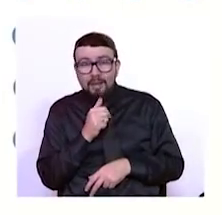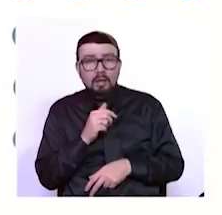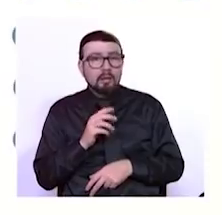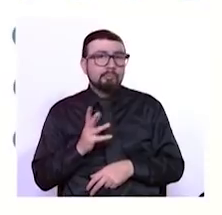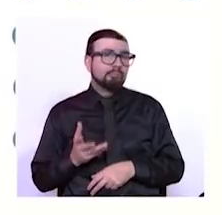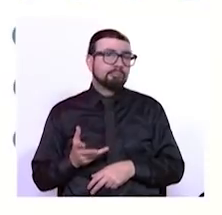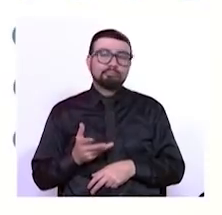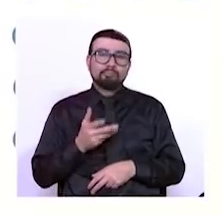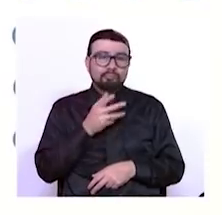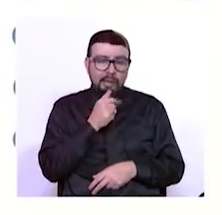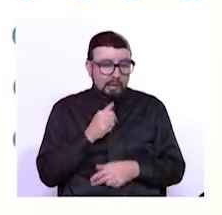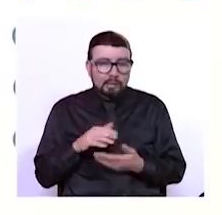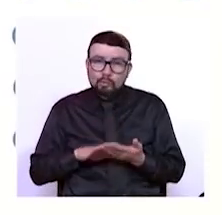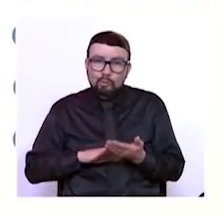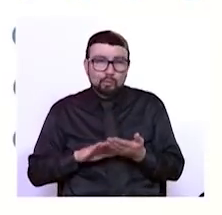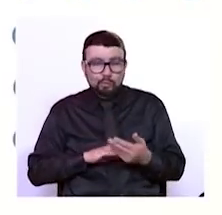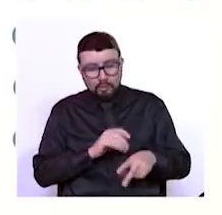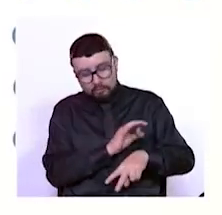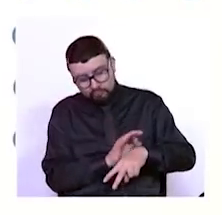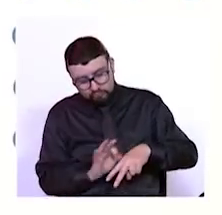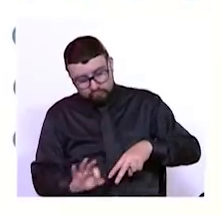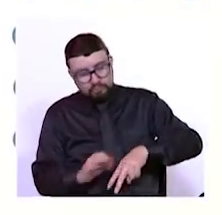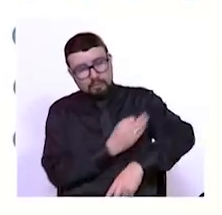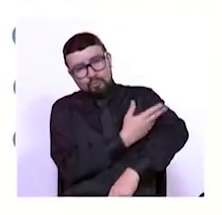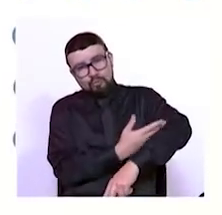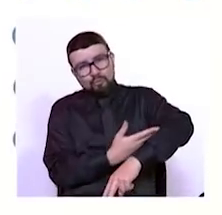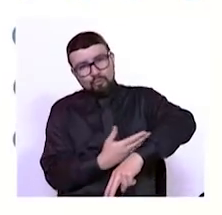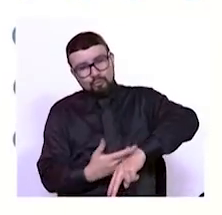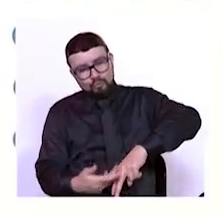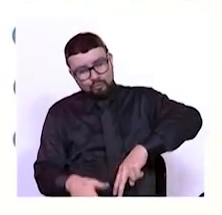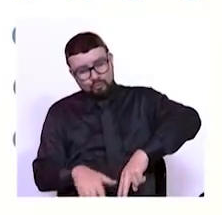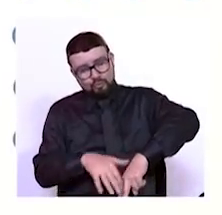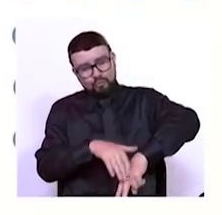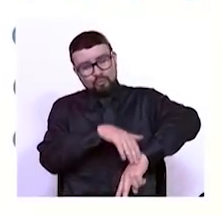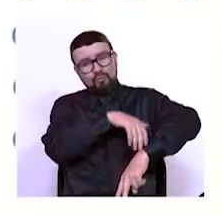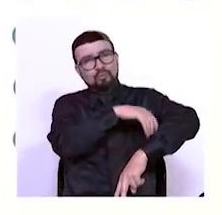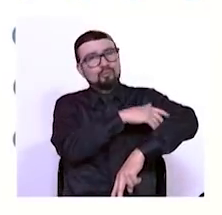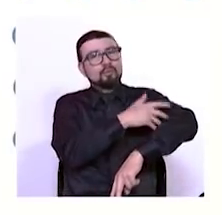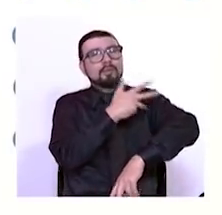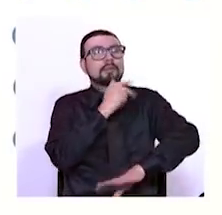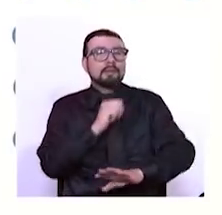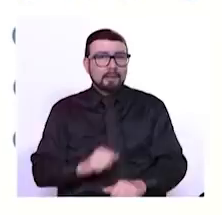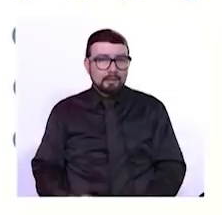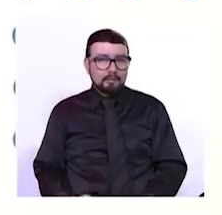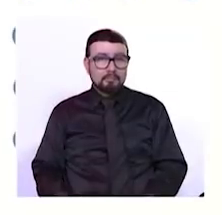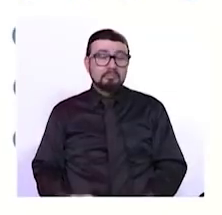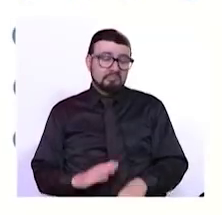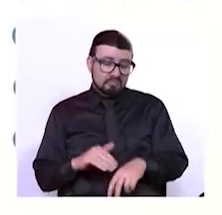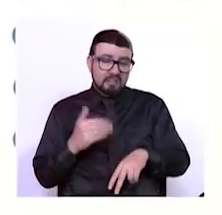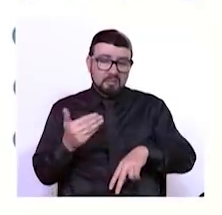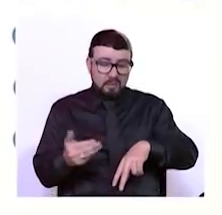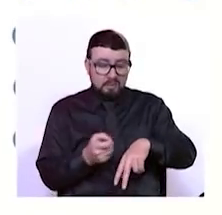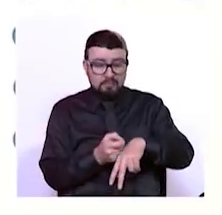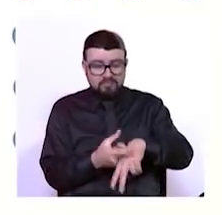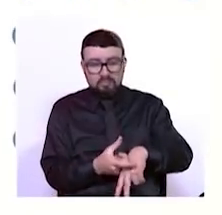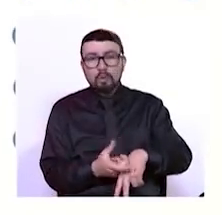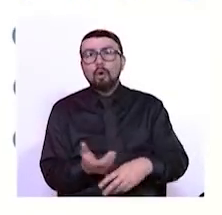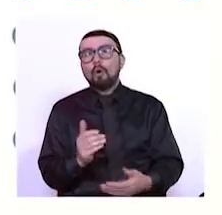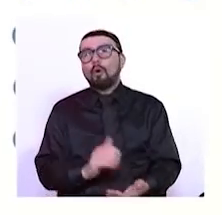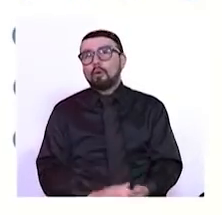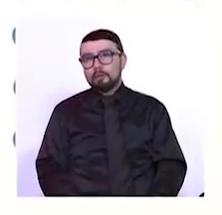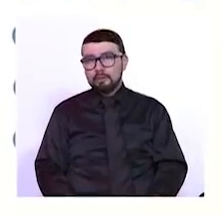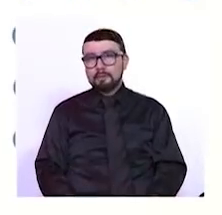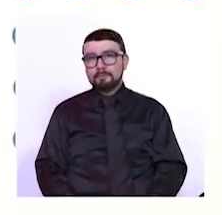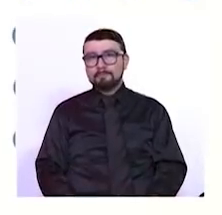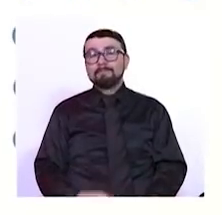no vamos a lograr que la circulación vaya por la parte profunda y que se nutra de nuevo el tejido de abajo hacia arriba,